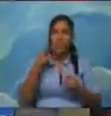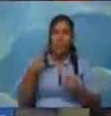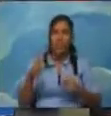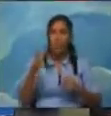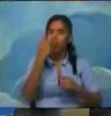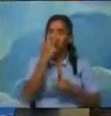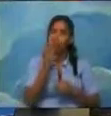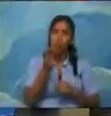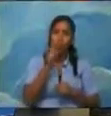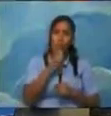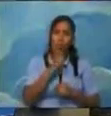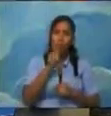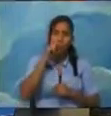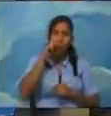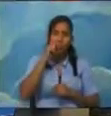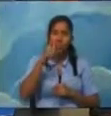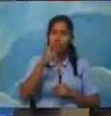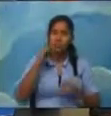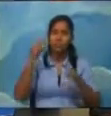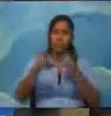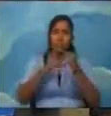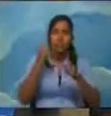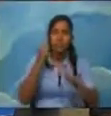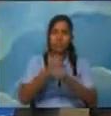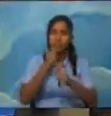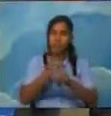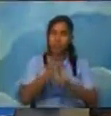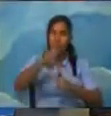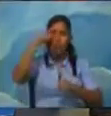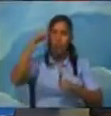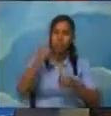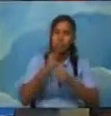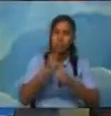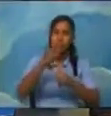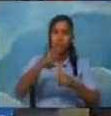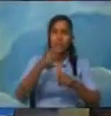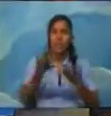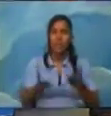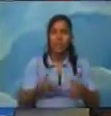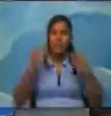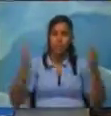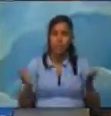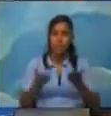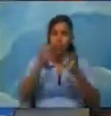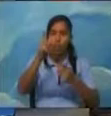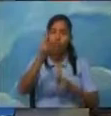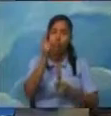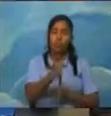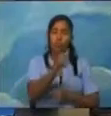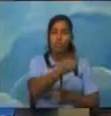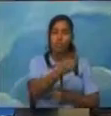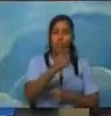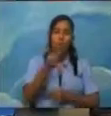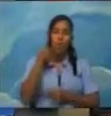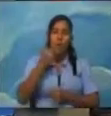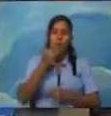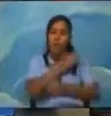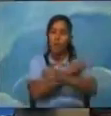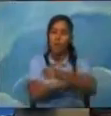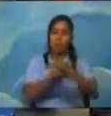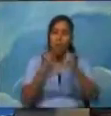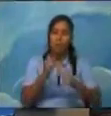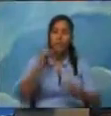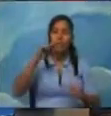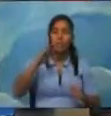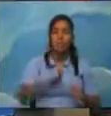pobre hombre que había criado a 2 muchachos hasta que fueron unos jóvenes fuertes. Y el menor pidió